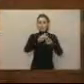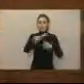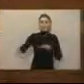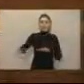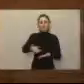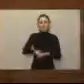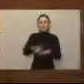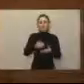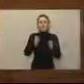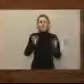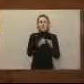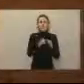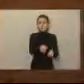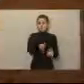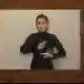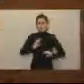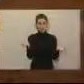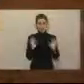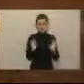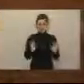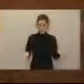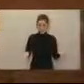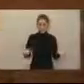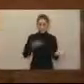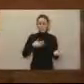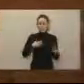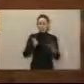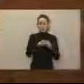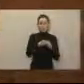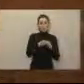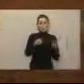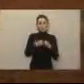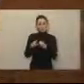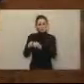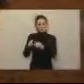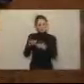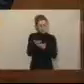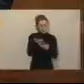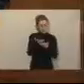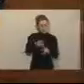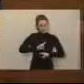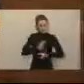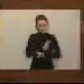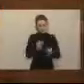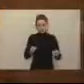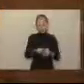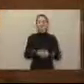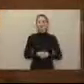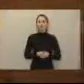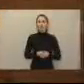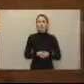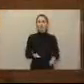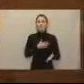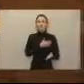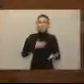por diversos grupos y no remitida, no solo a nuestro grupo parlamentario, sino hay otros grupos que también han solicitado esa información. Y les quiero